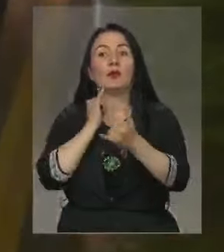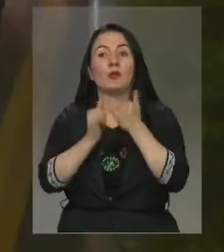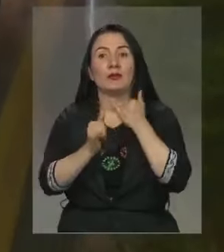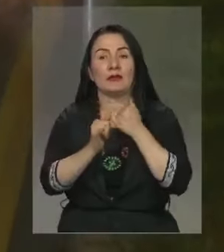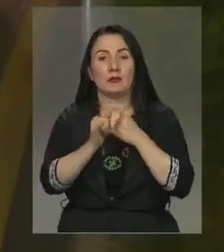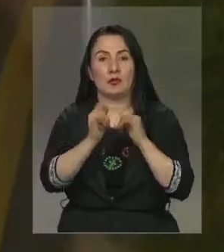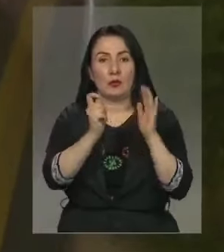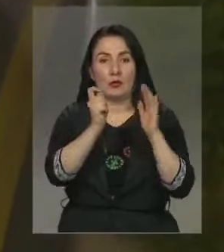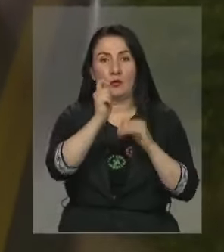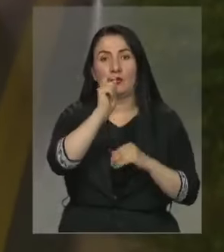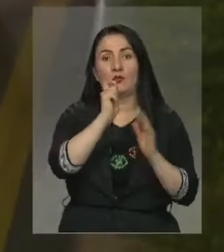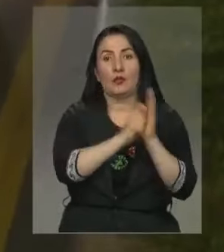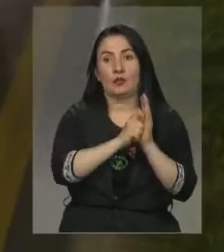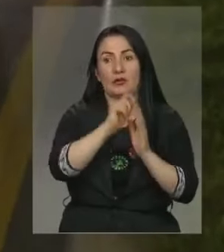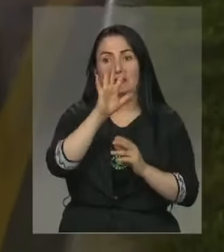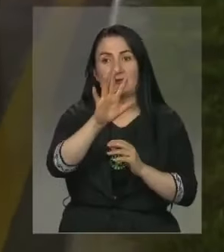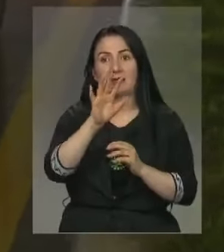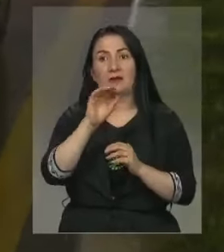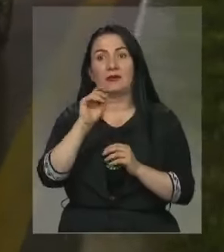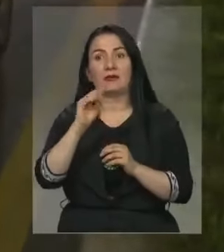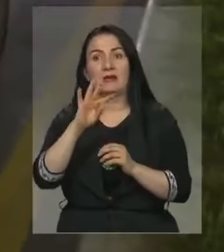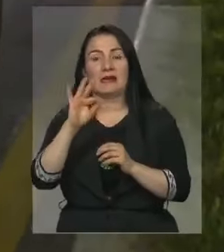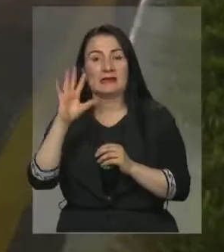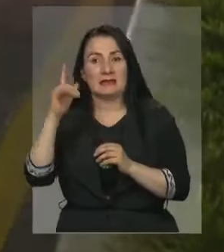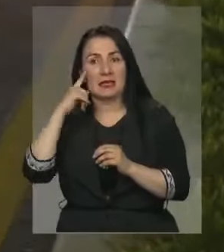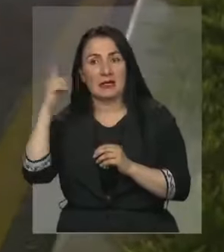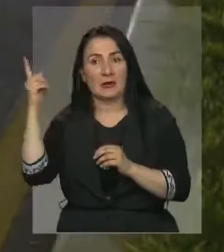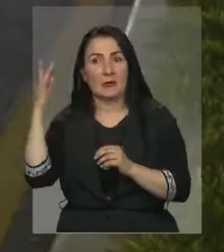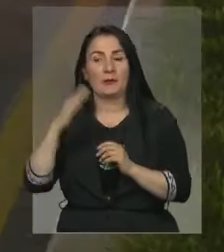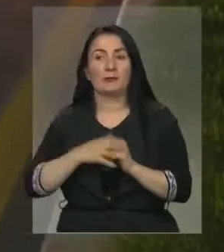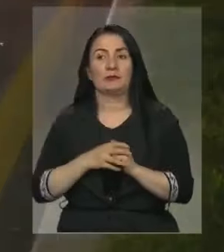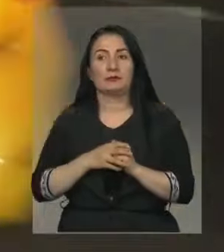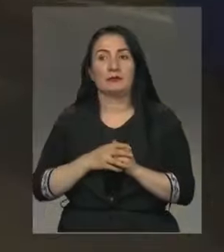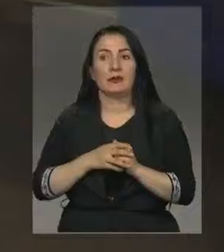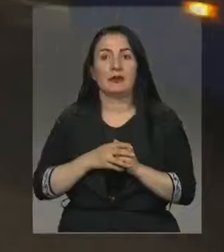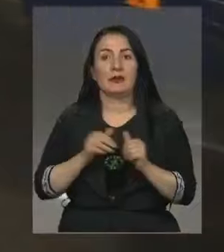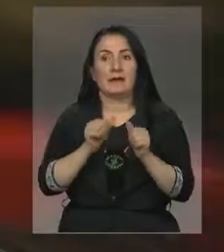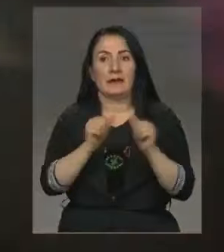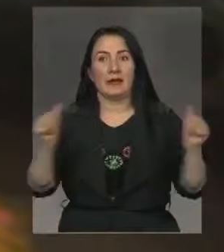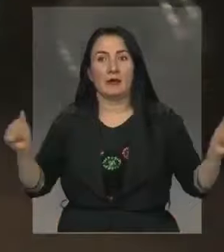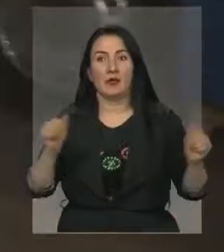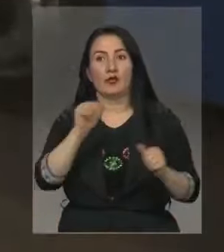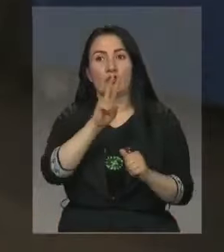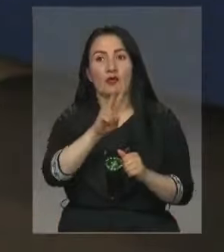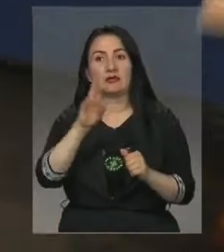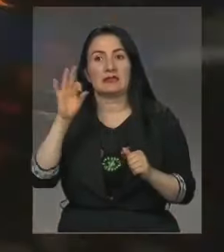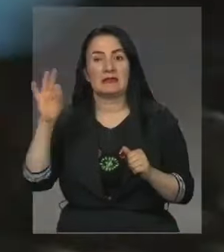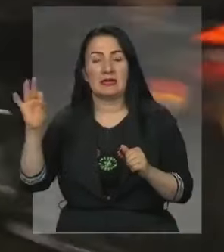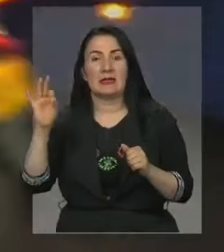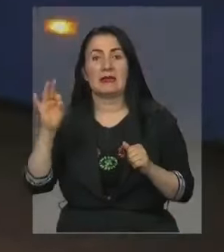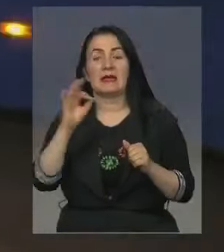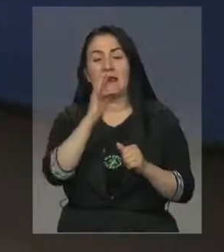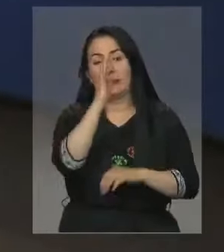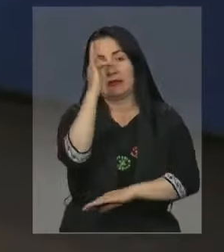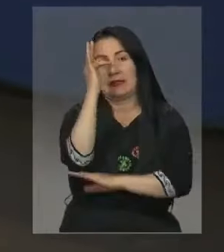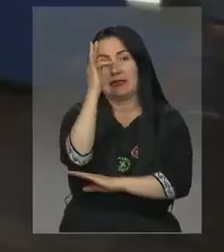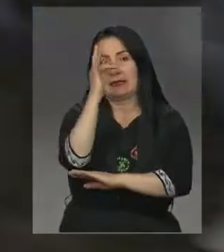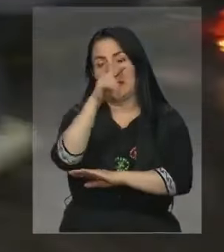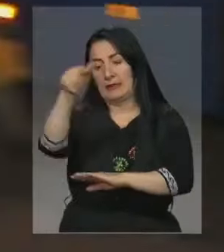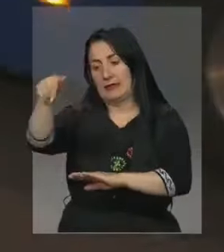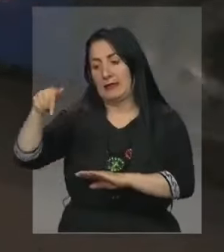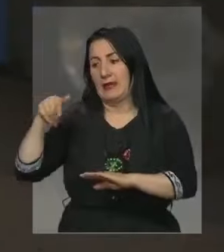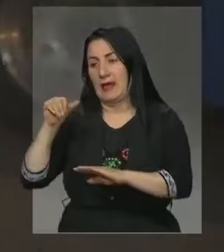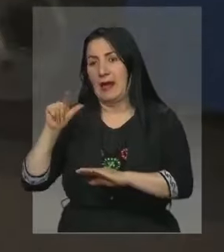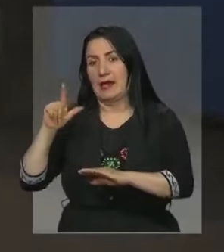últimos 5.35 kilómetros de vía correspondientes al tramo 2 y 3, ubicado entre la avenida Tintal y la